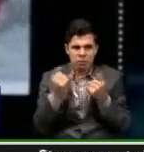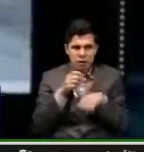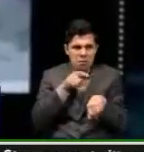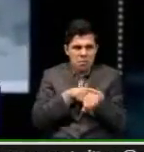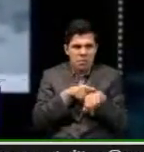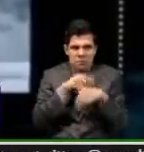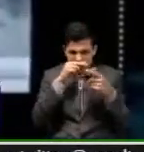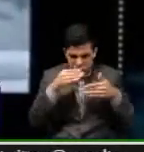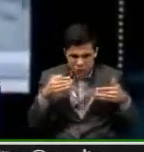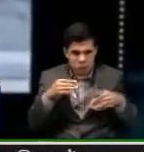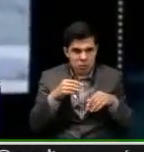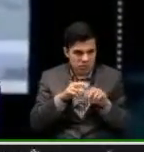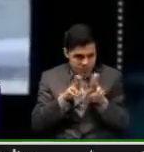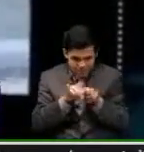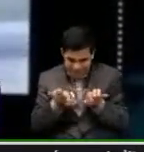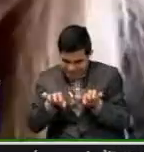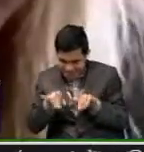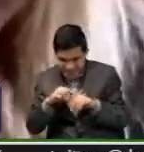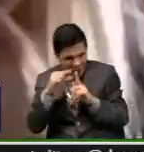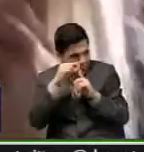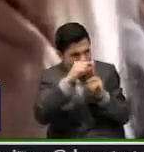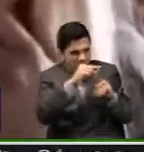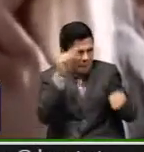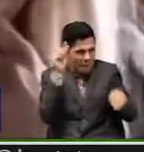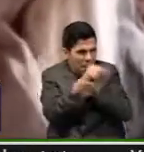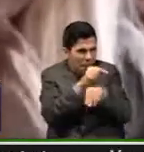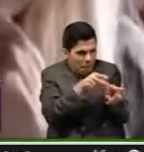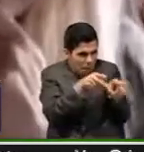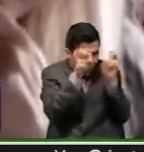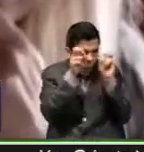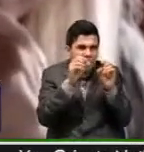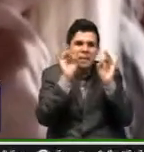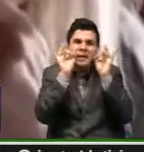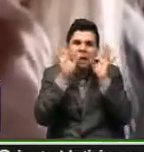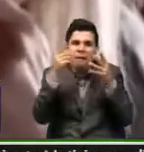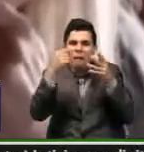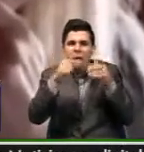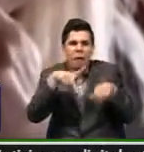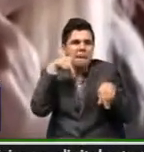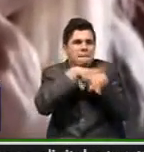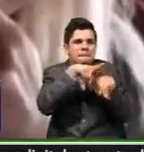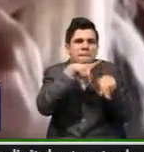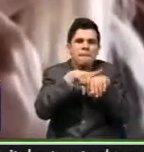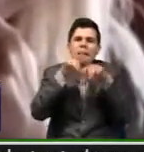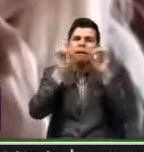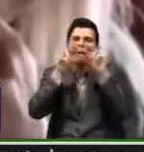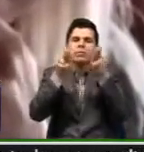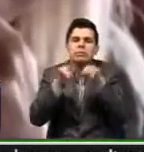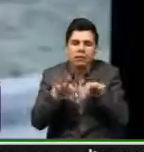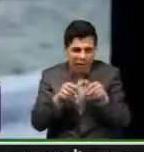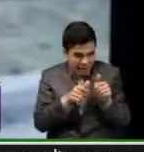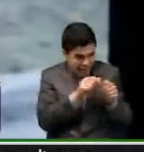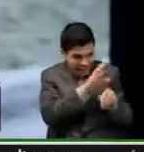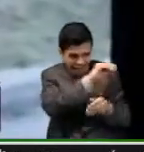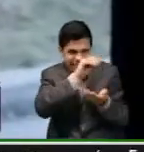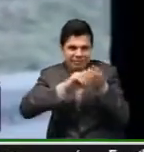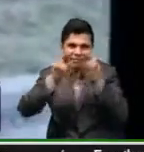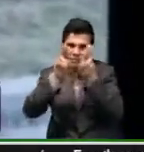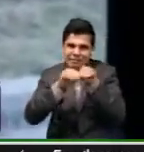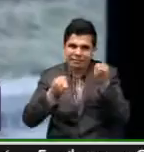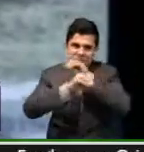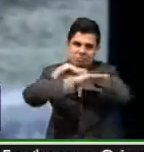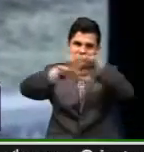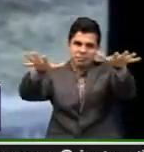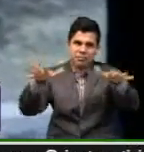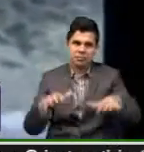entre menores de edad en la que, utilizando el maltrato y la violación a la privacidad, se agrede la autoestima a través de medios tecnológicos.